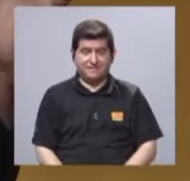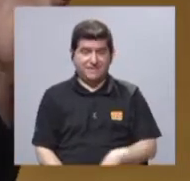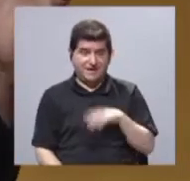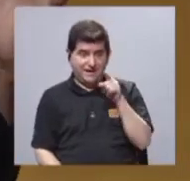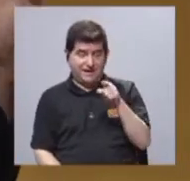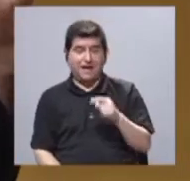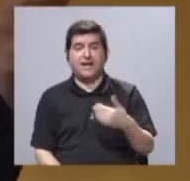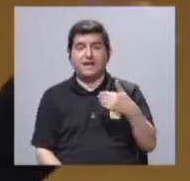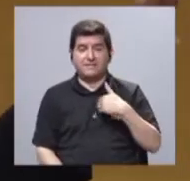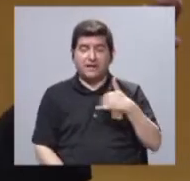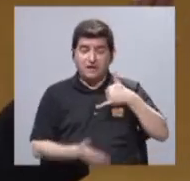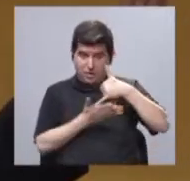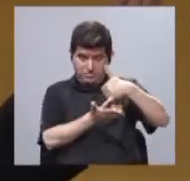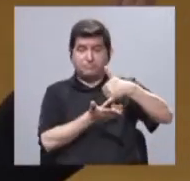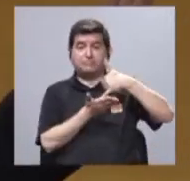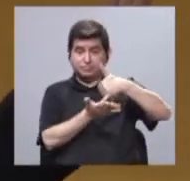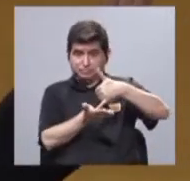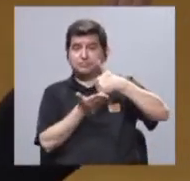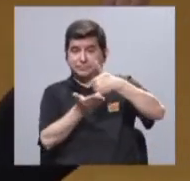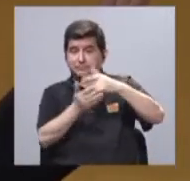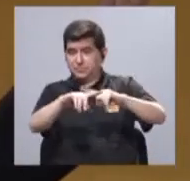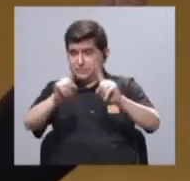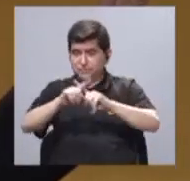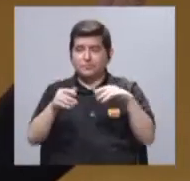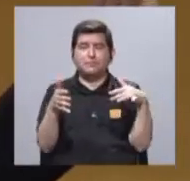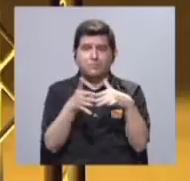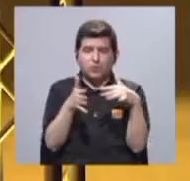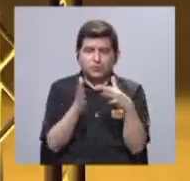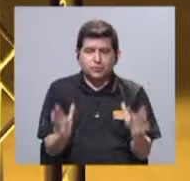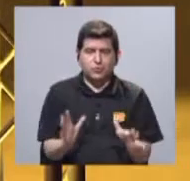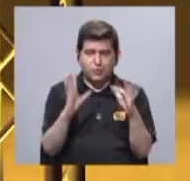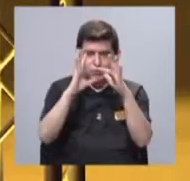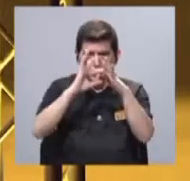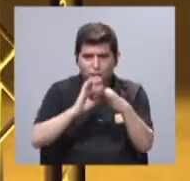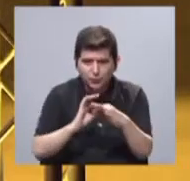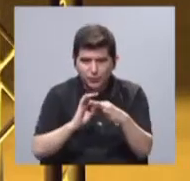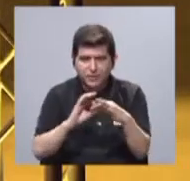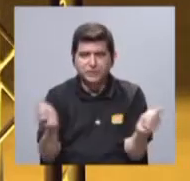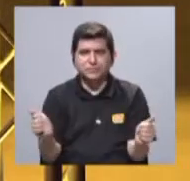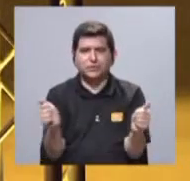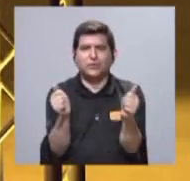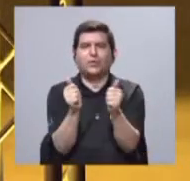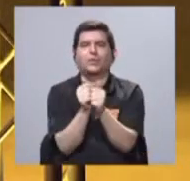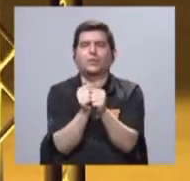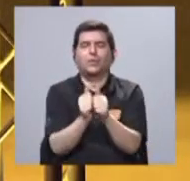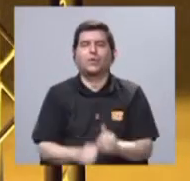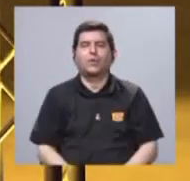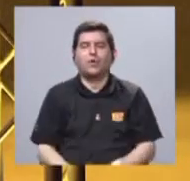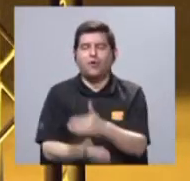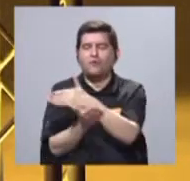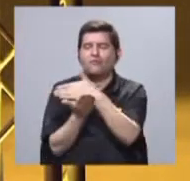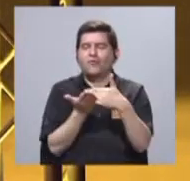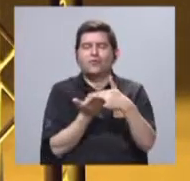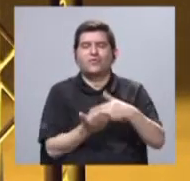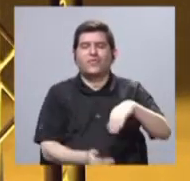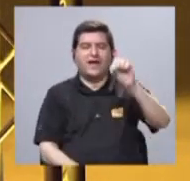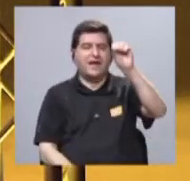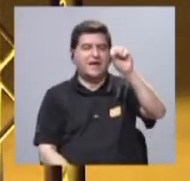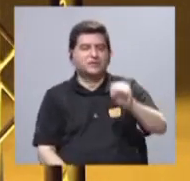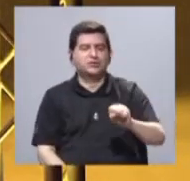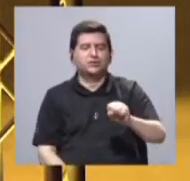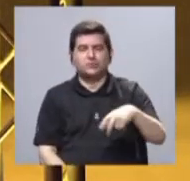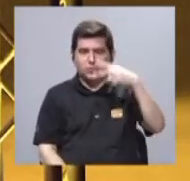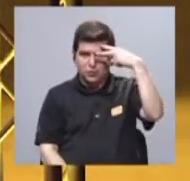que ha obtenido premios por estudios relacionados con la frontera sur